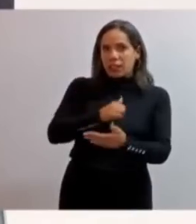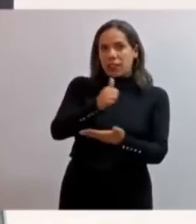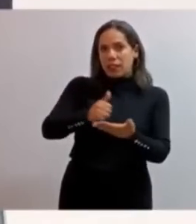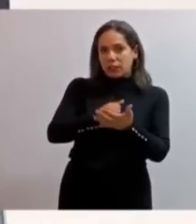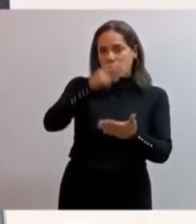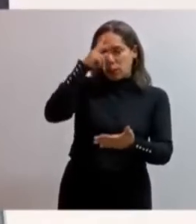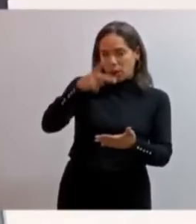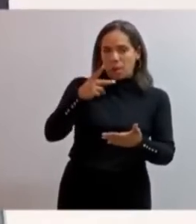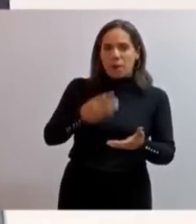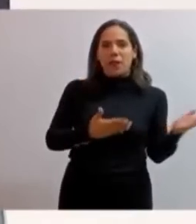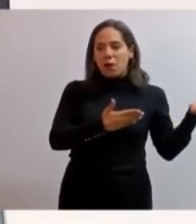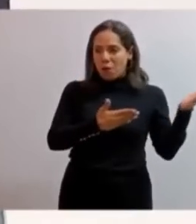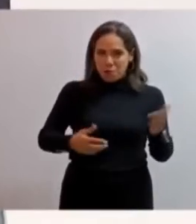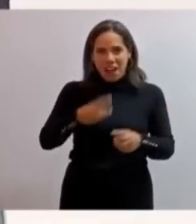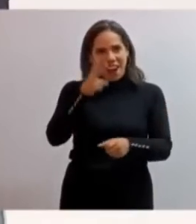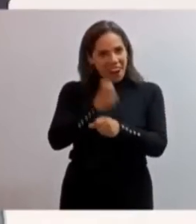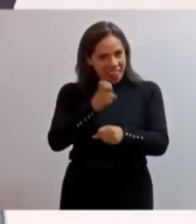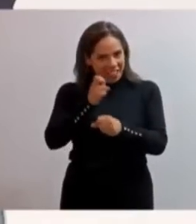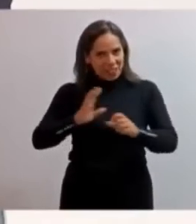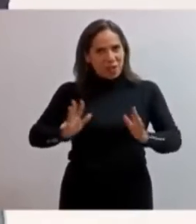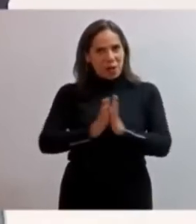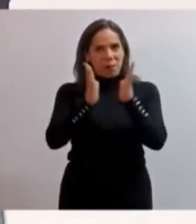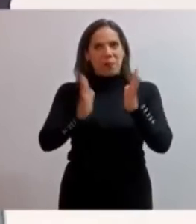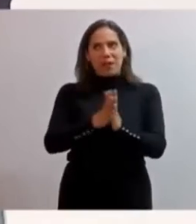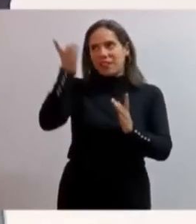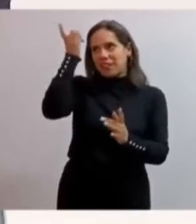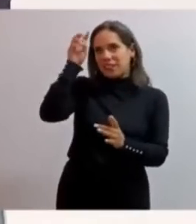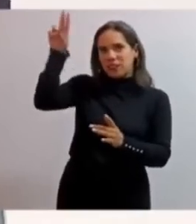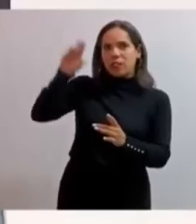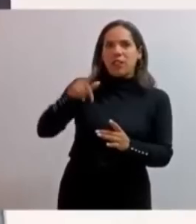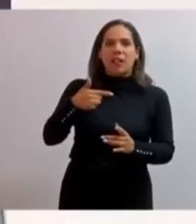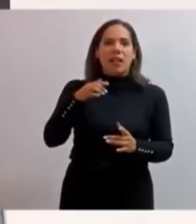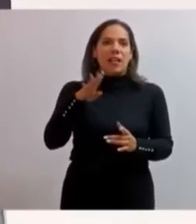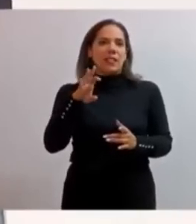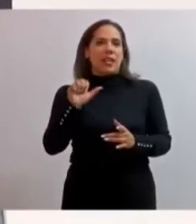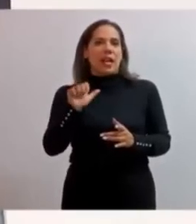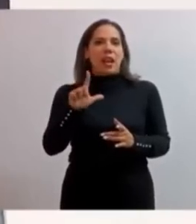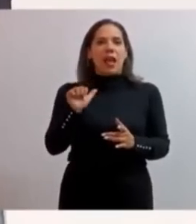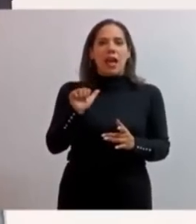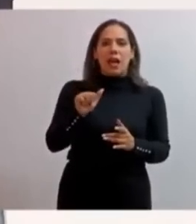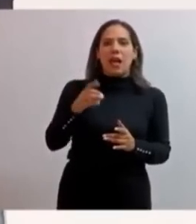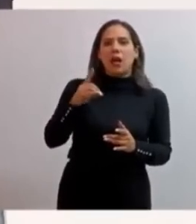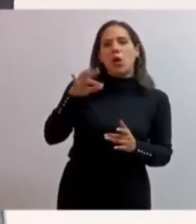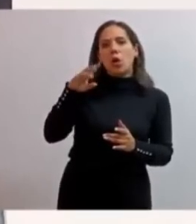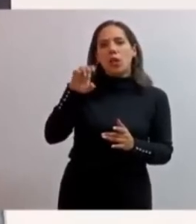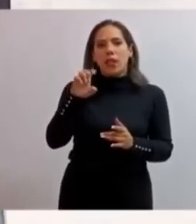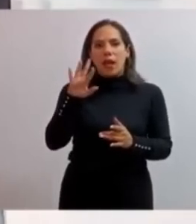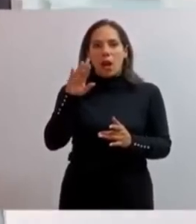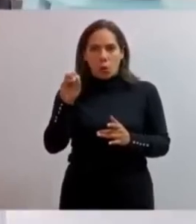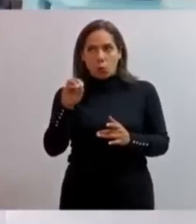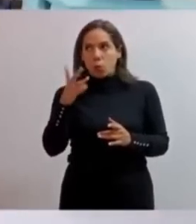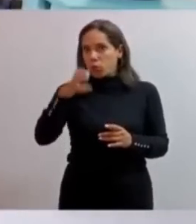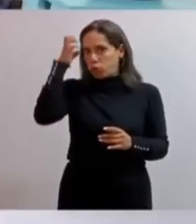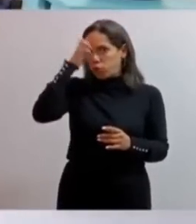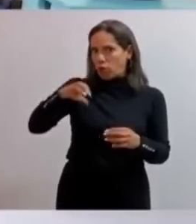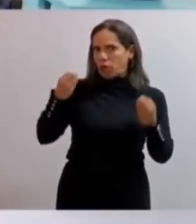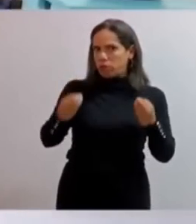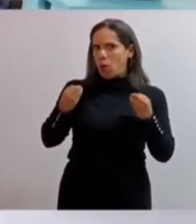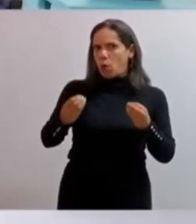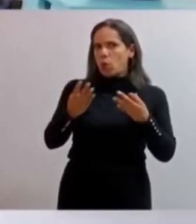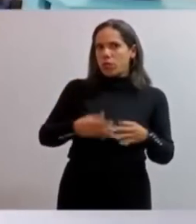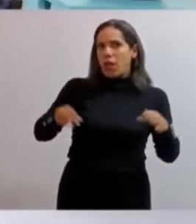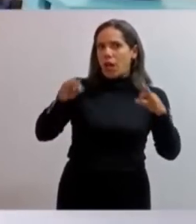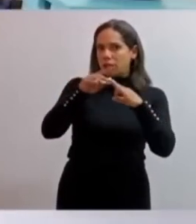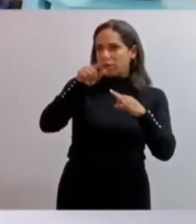de diálogo con la participación de la doctora Graciela Cordero, que también tiene mucha experiencia en los consejos técnicos.